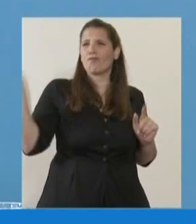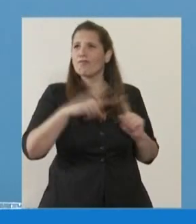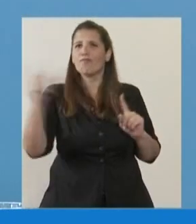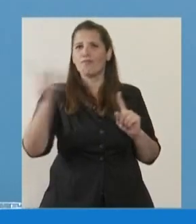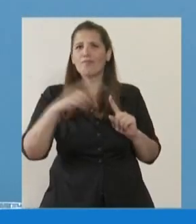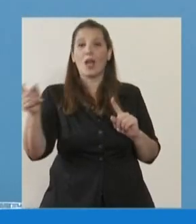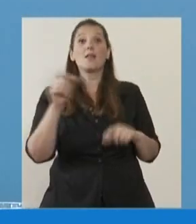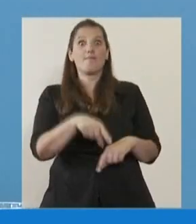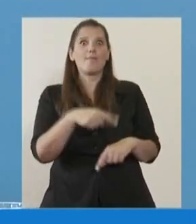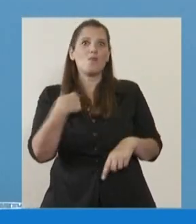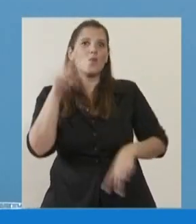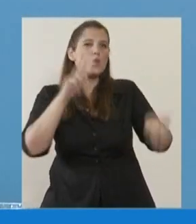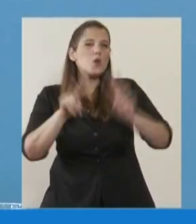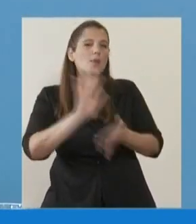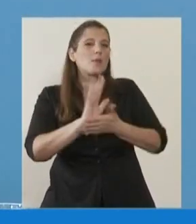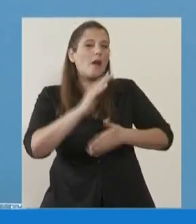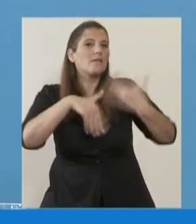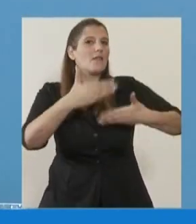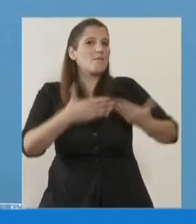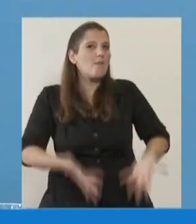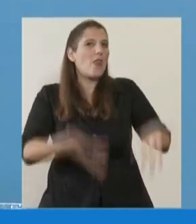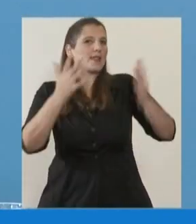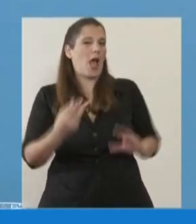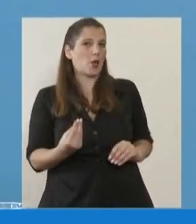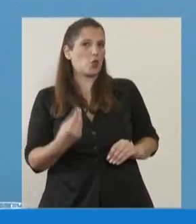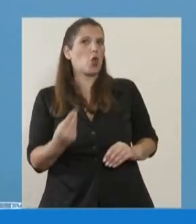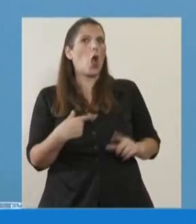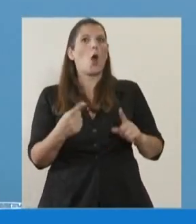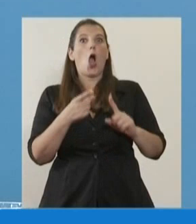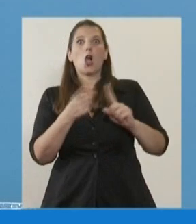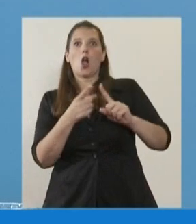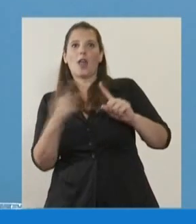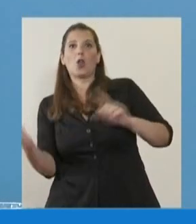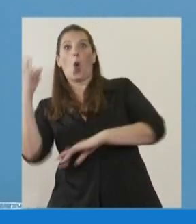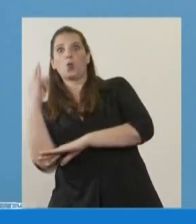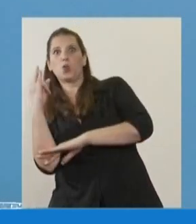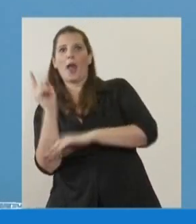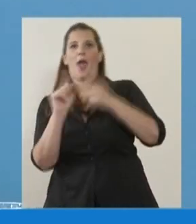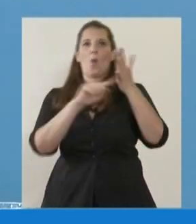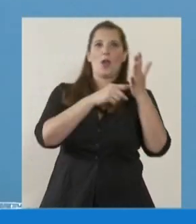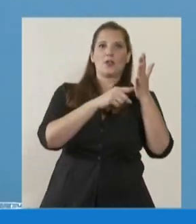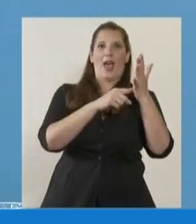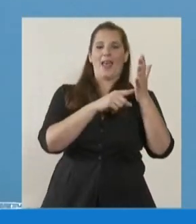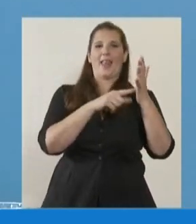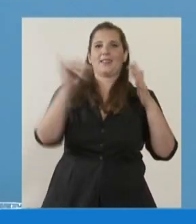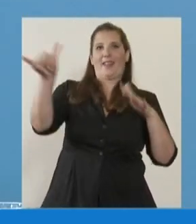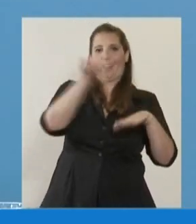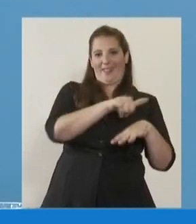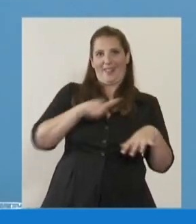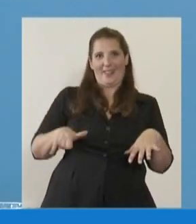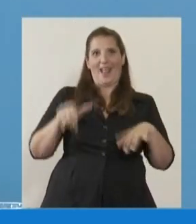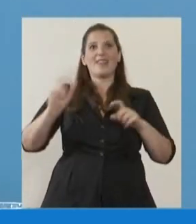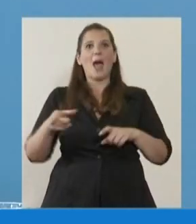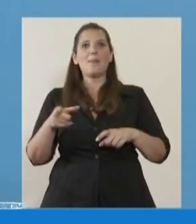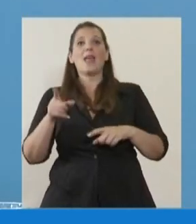apostamos al desarrollo y en la conectividad con Ushuaia y Buenos Aires de forma regular, y Trelew y Córdoba de